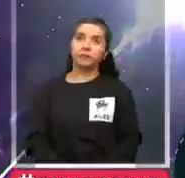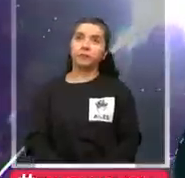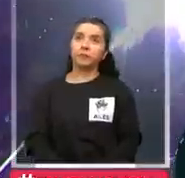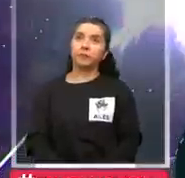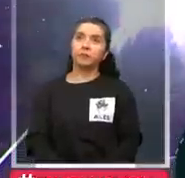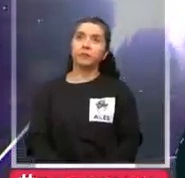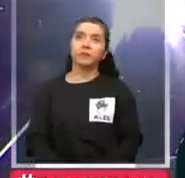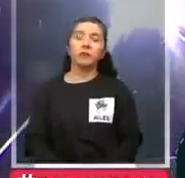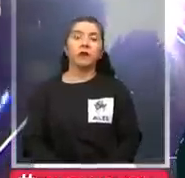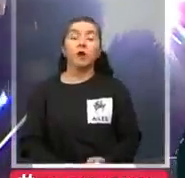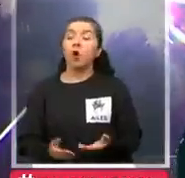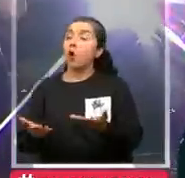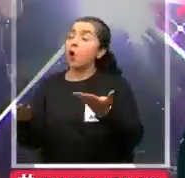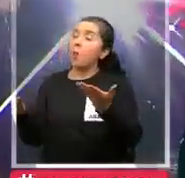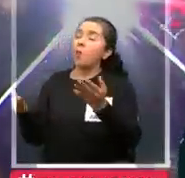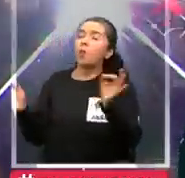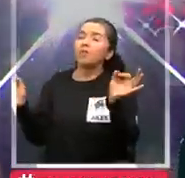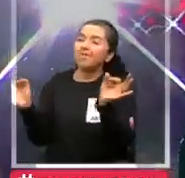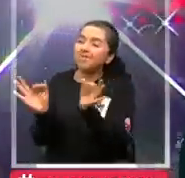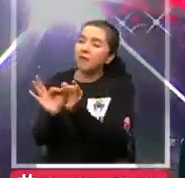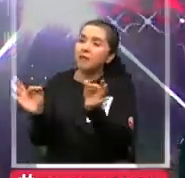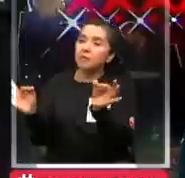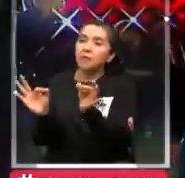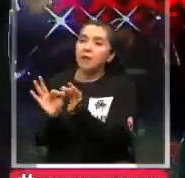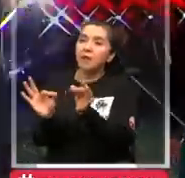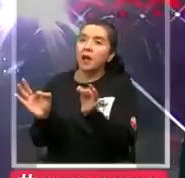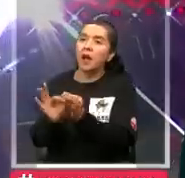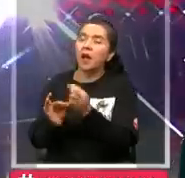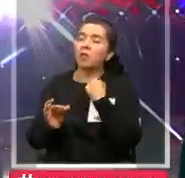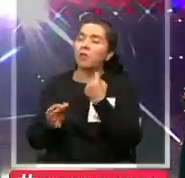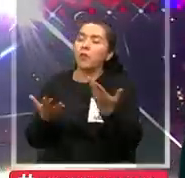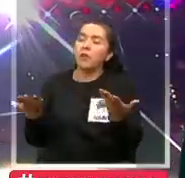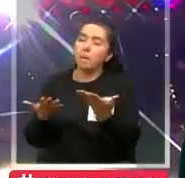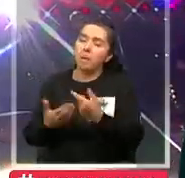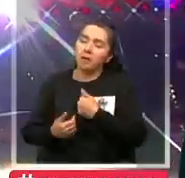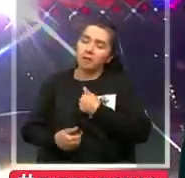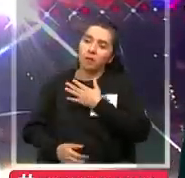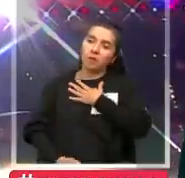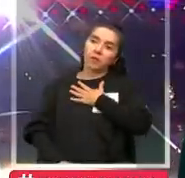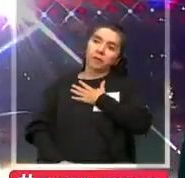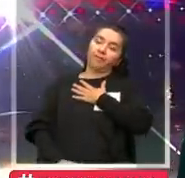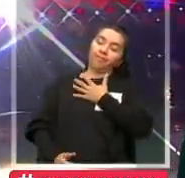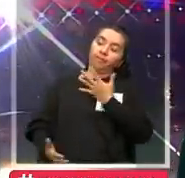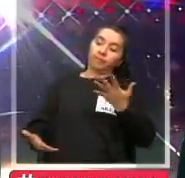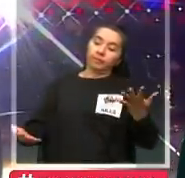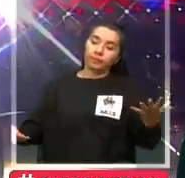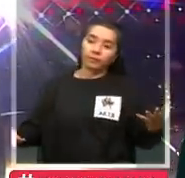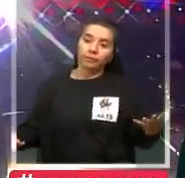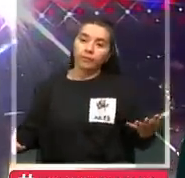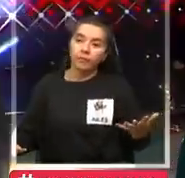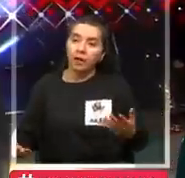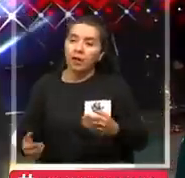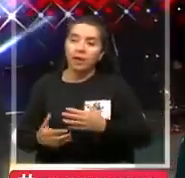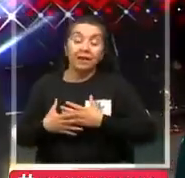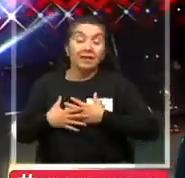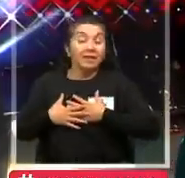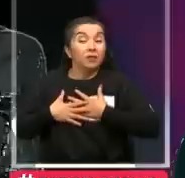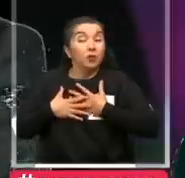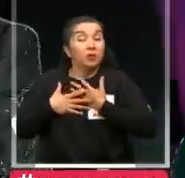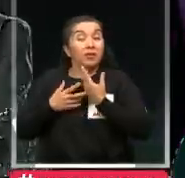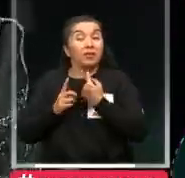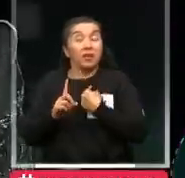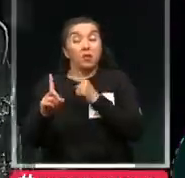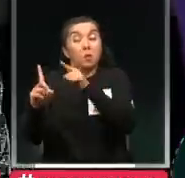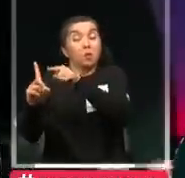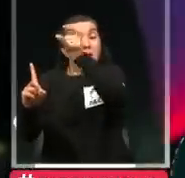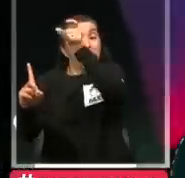¿Cómo poder explicarte lo que ha pasado conmigo? Que